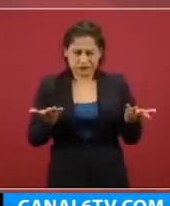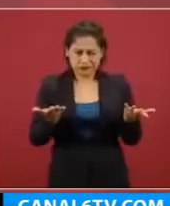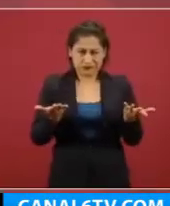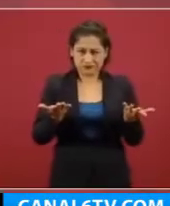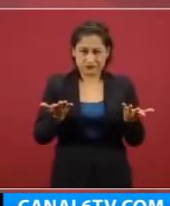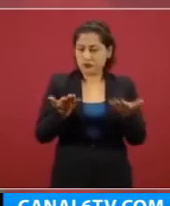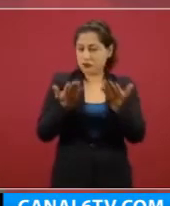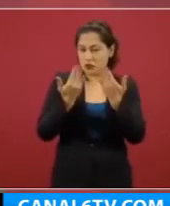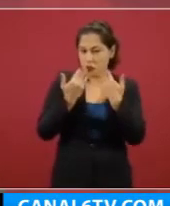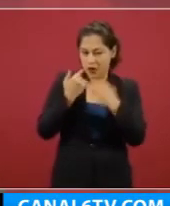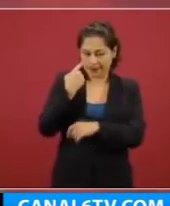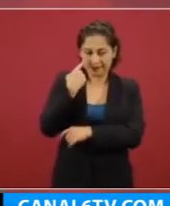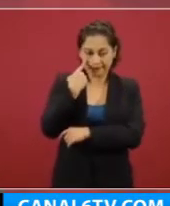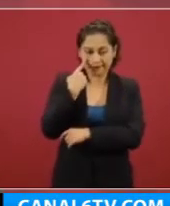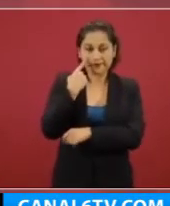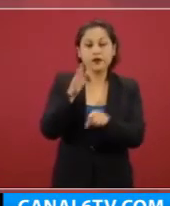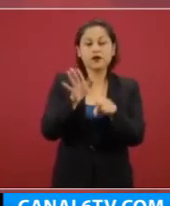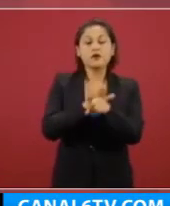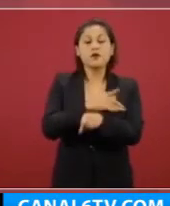reportando para canal 6 jesús anaya